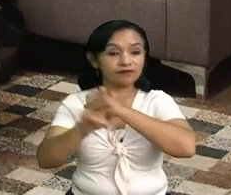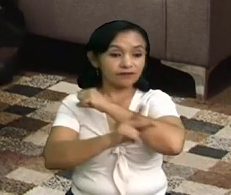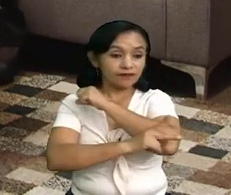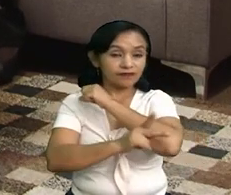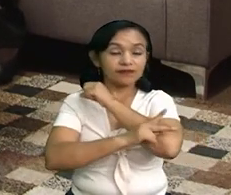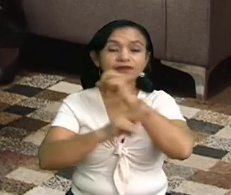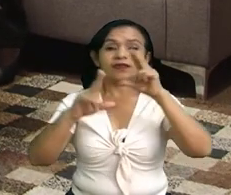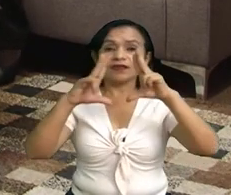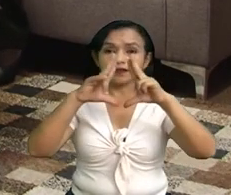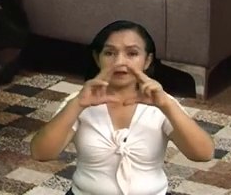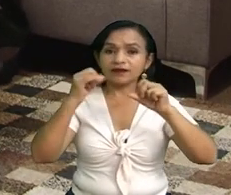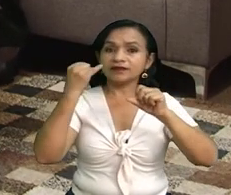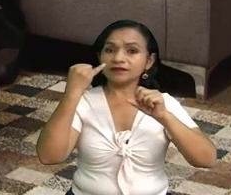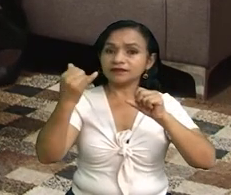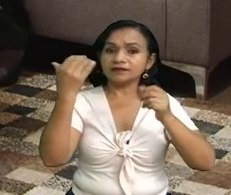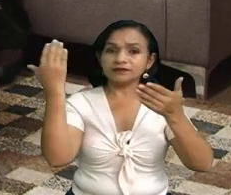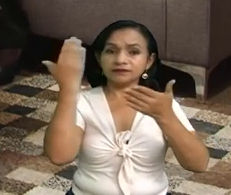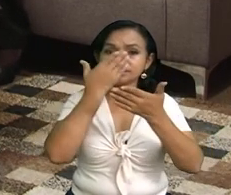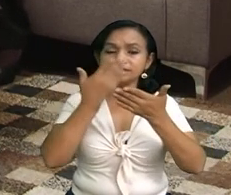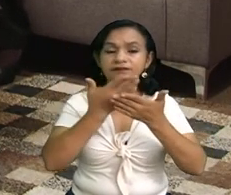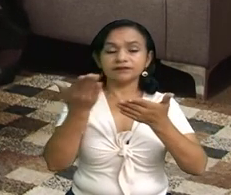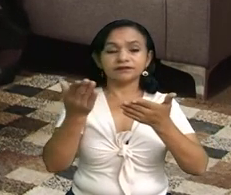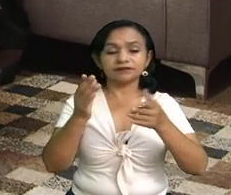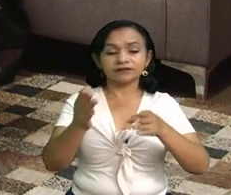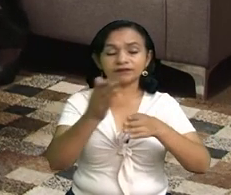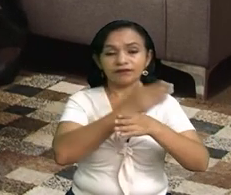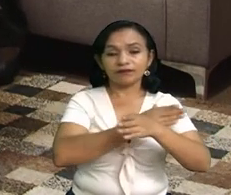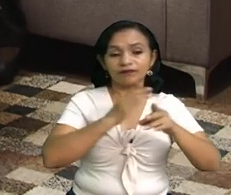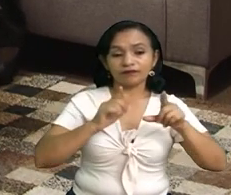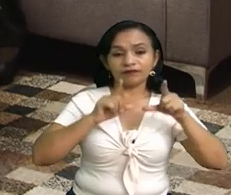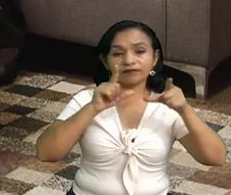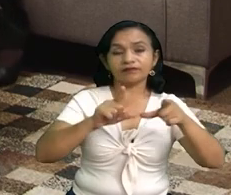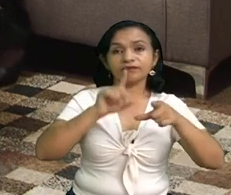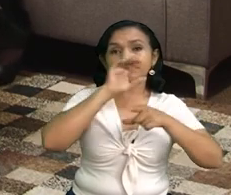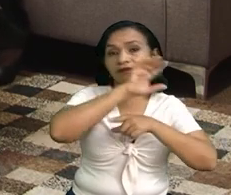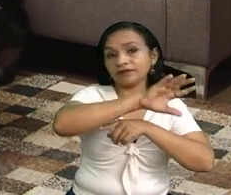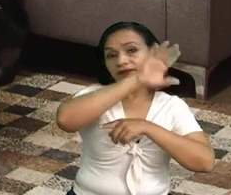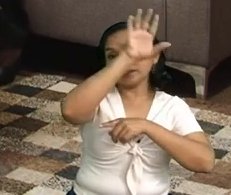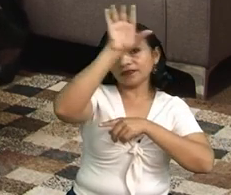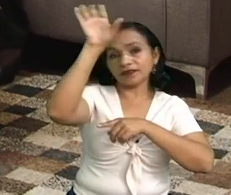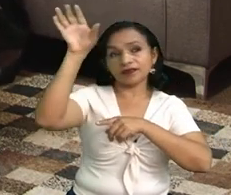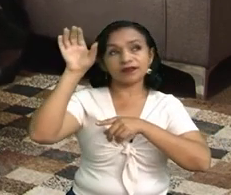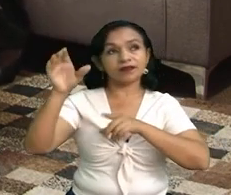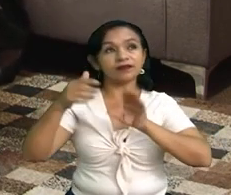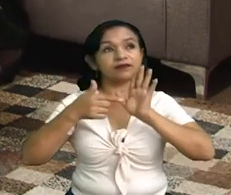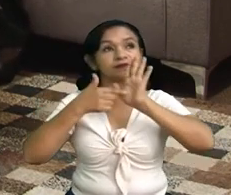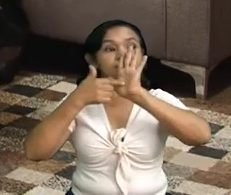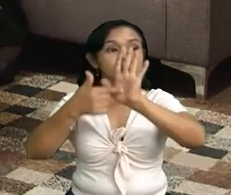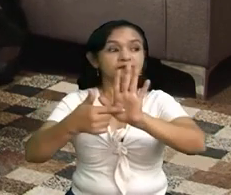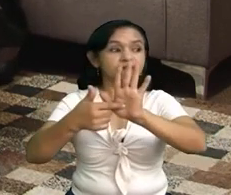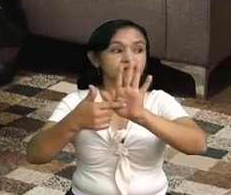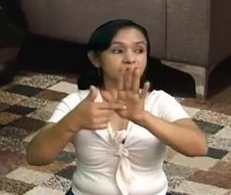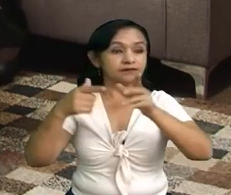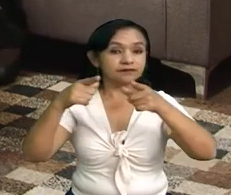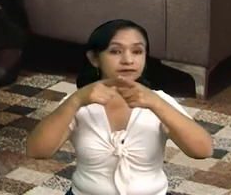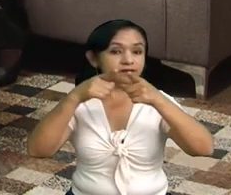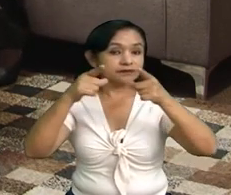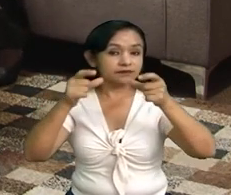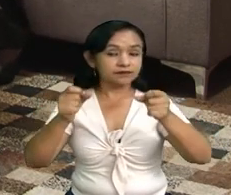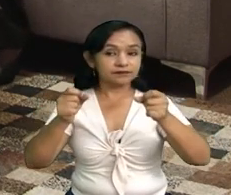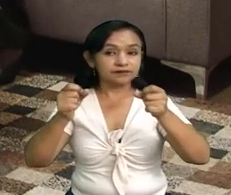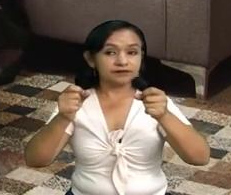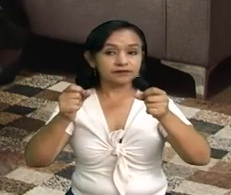Si los estudiantes hacen la prematrícula según su procedencia. Okay. Por ejemplo, en Managua